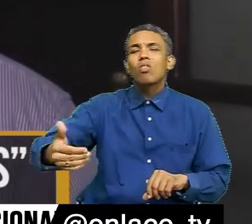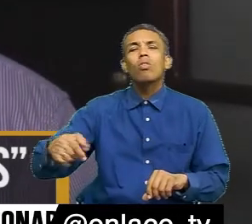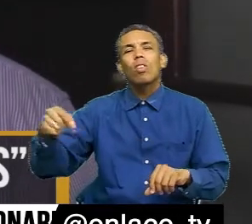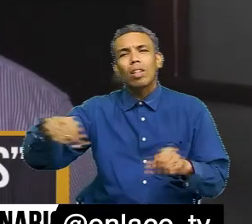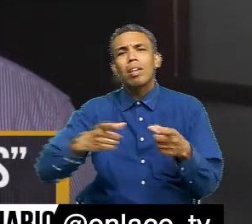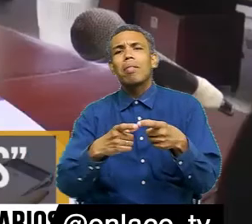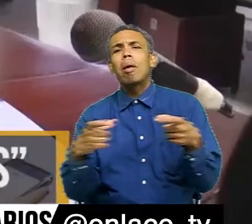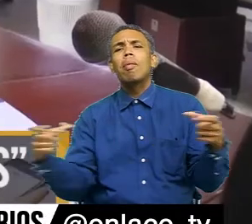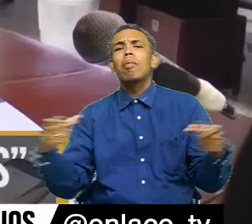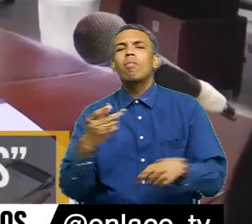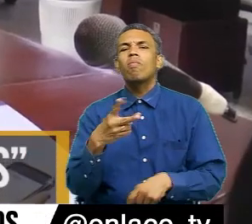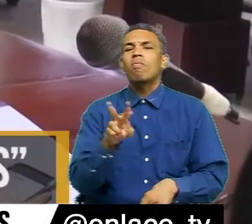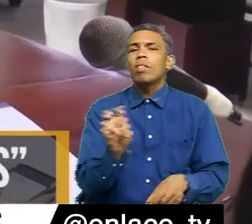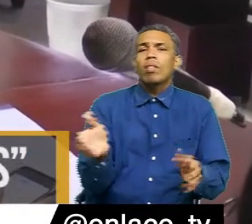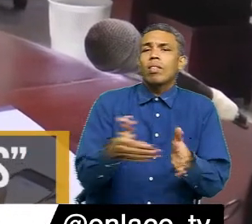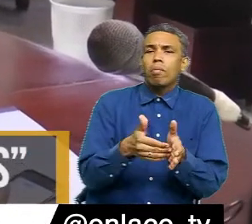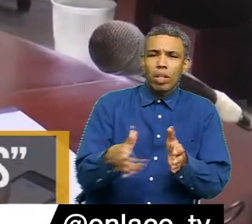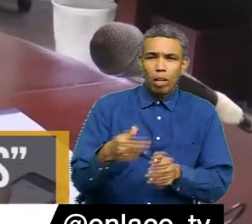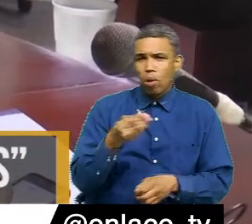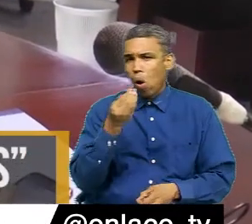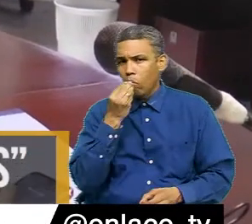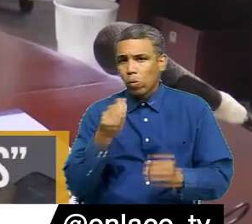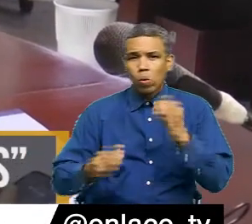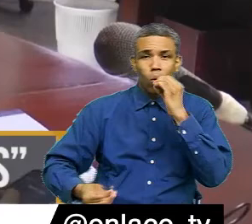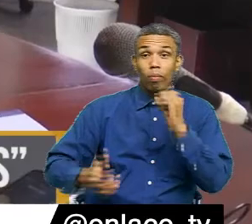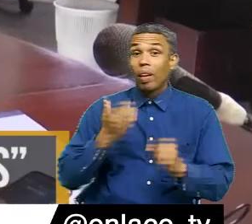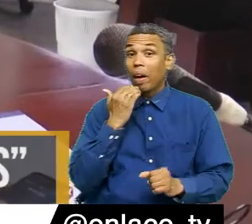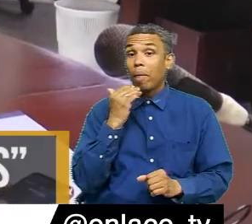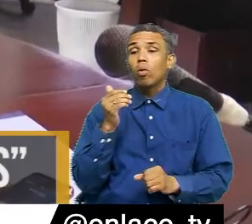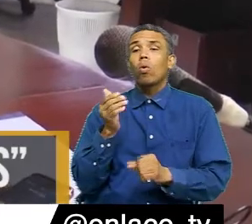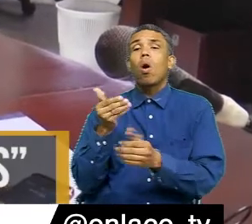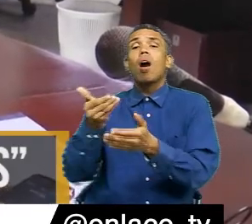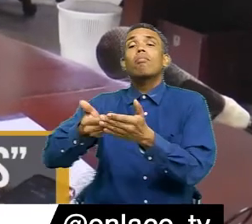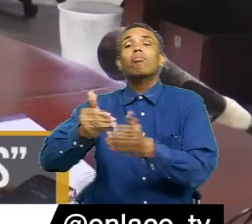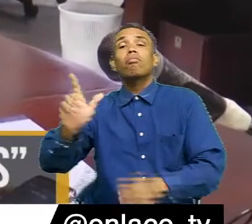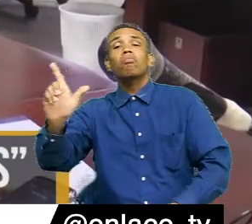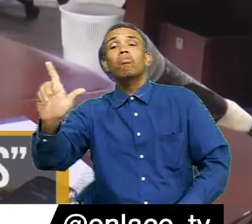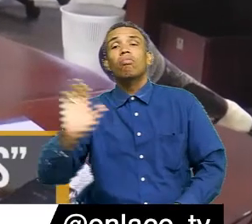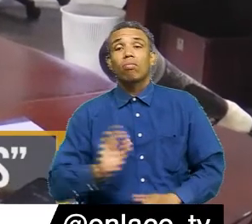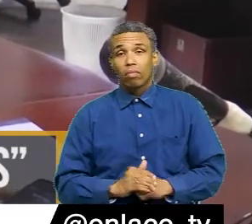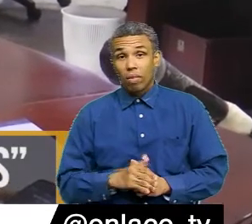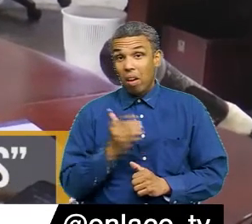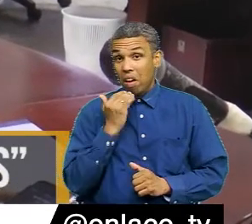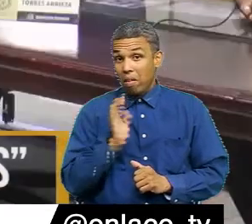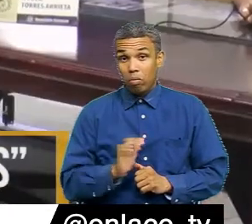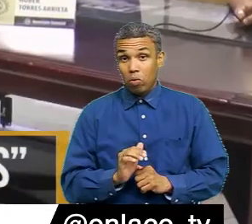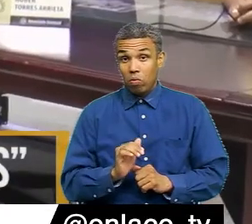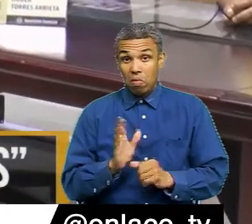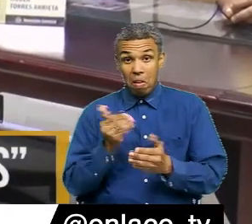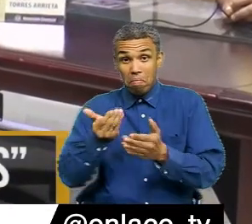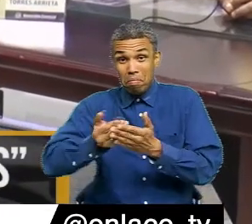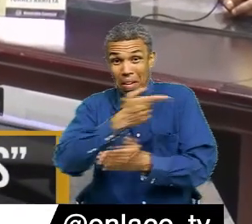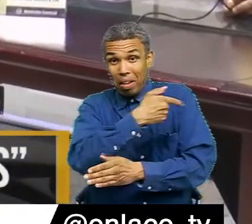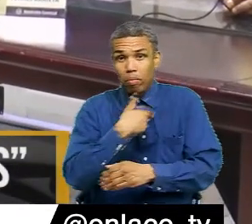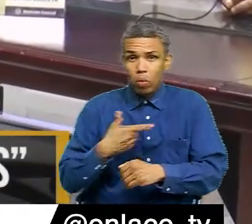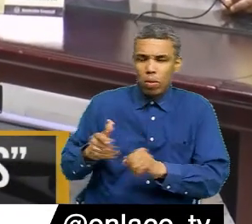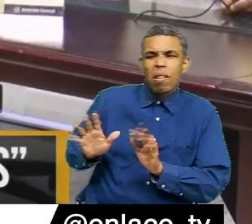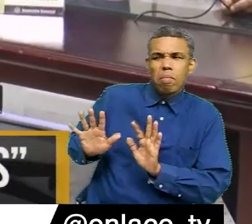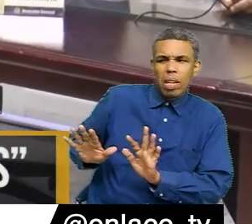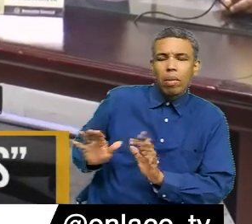Si no se aprueba antes del próximo lunes, incluso el plazo máximo es el mismo lunes, 17.000